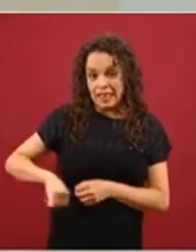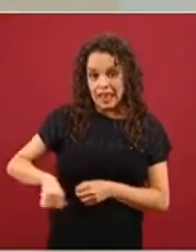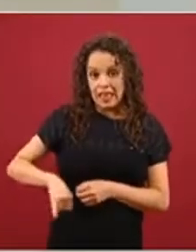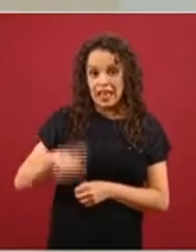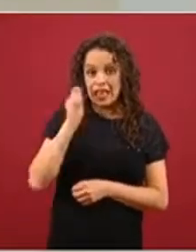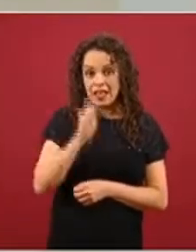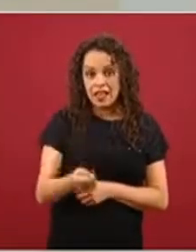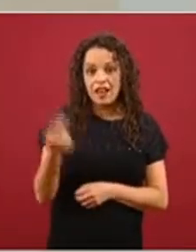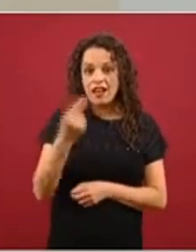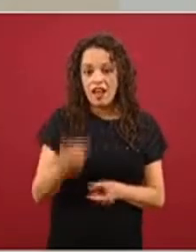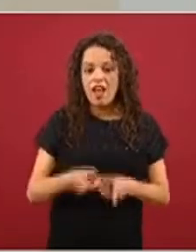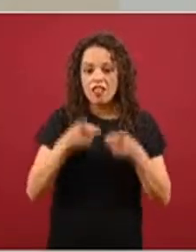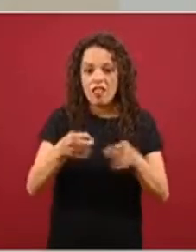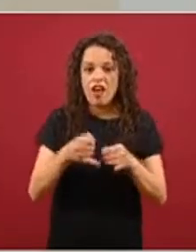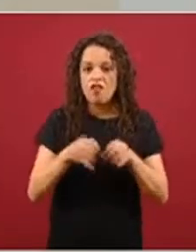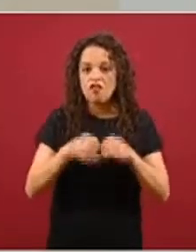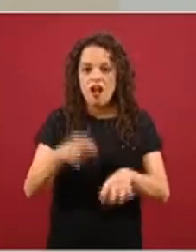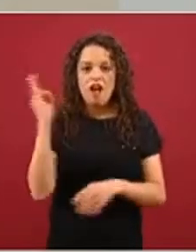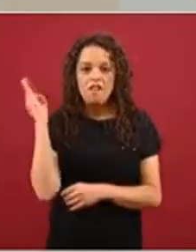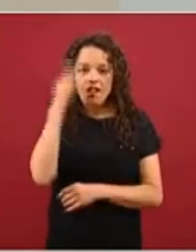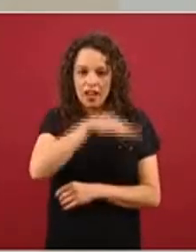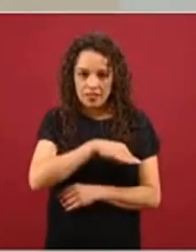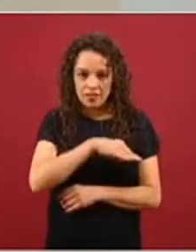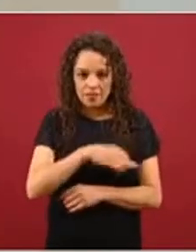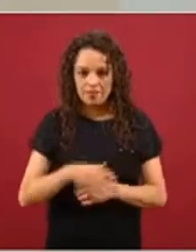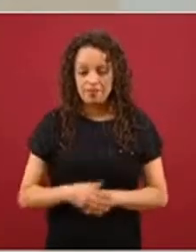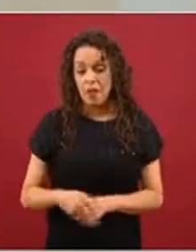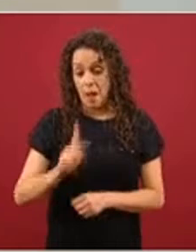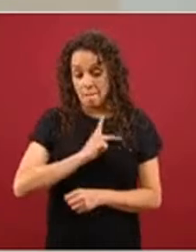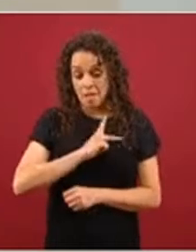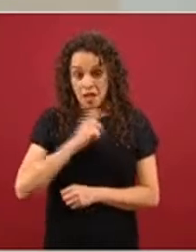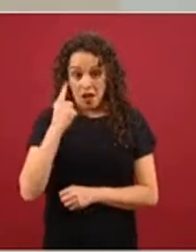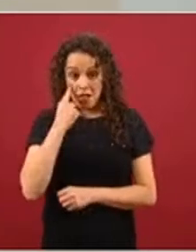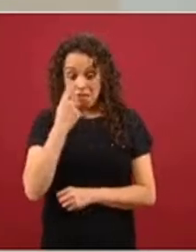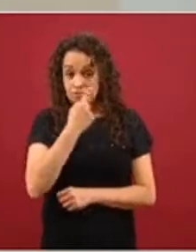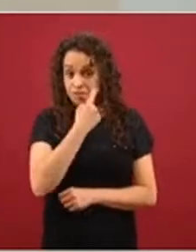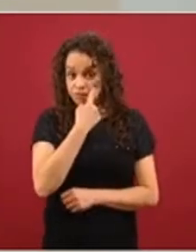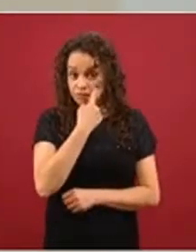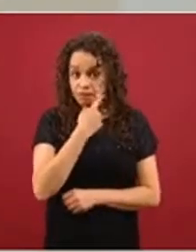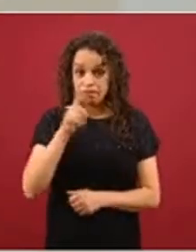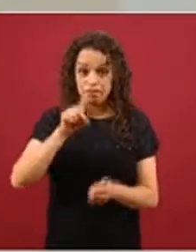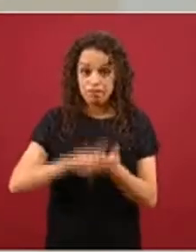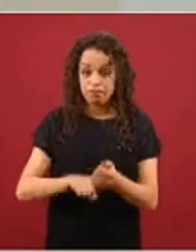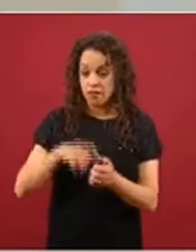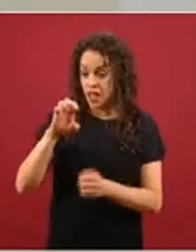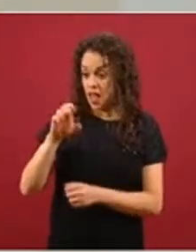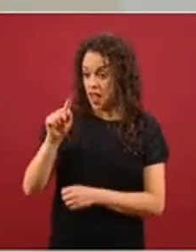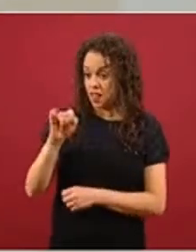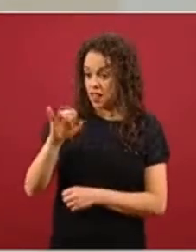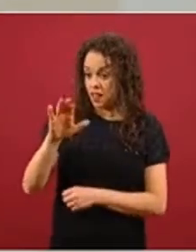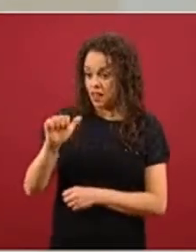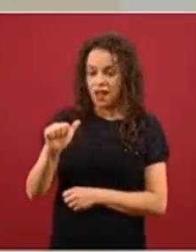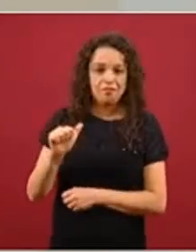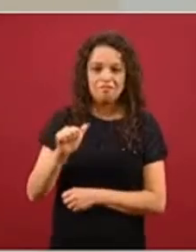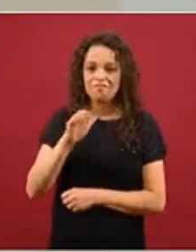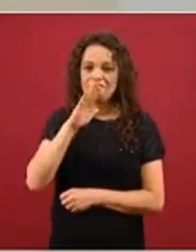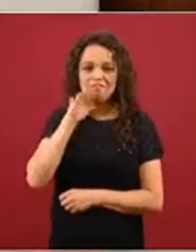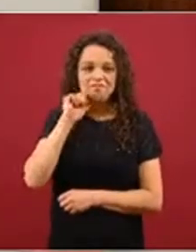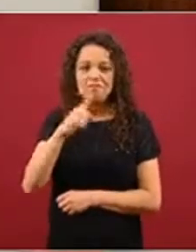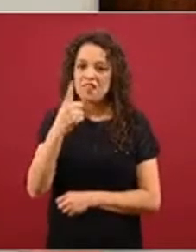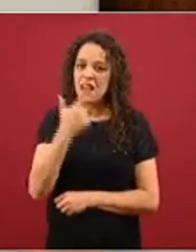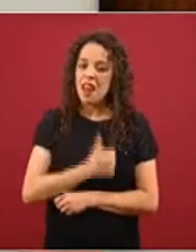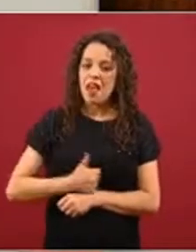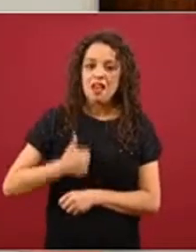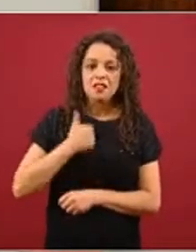desinformar propositivamente, lo cual es, desde mi punto de vista, éticamente lamentable, moralmente lamentable, pero